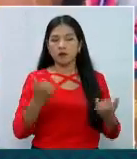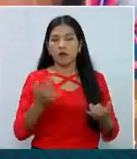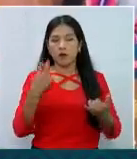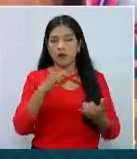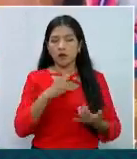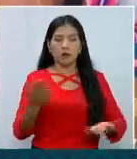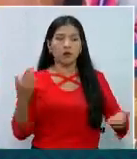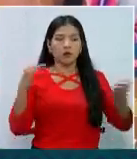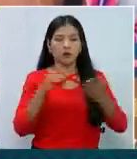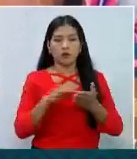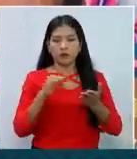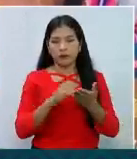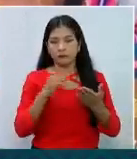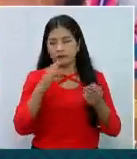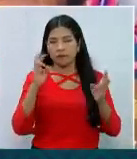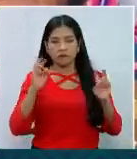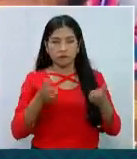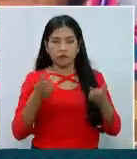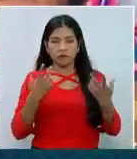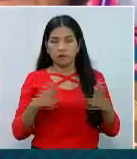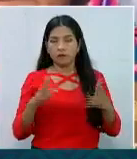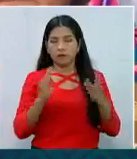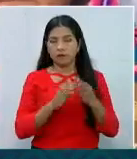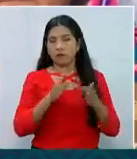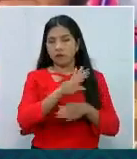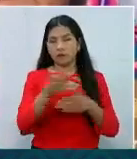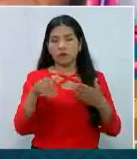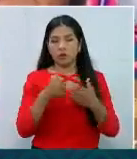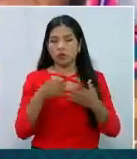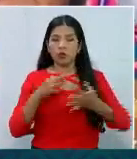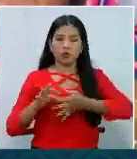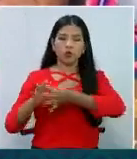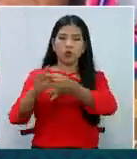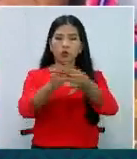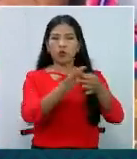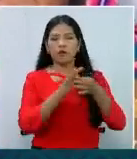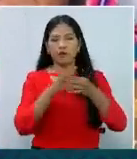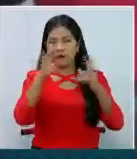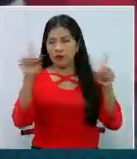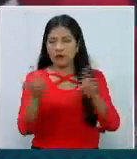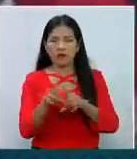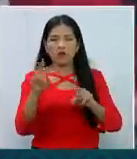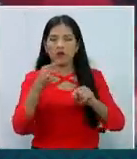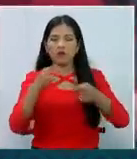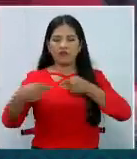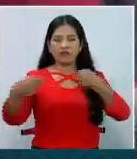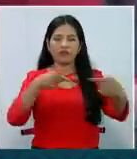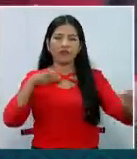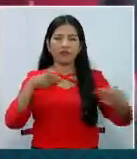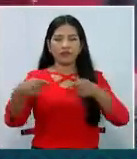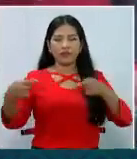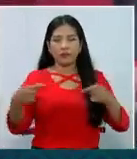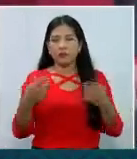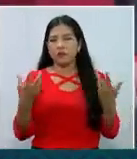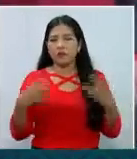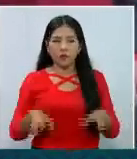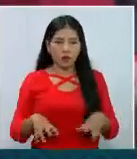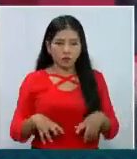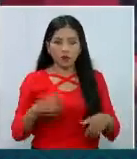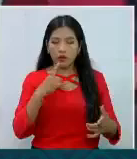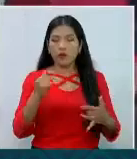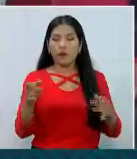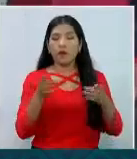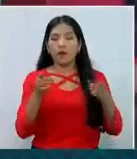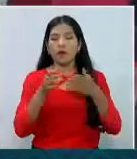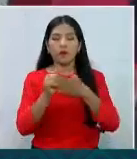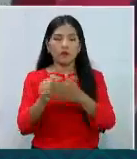hermanos, con una invitación para unificar a nuestros hermanos que no estén peleados, hermanos. Así también la dirigencia de las organizaciones sociales